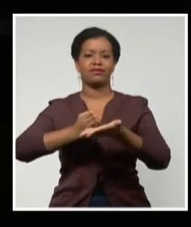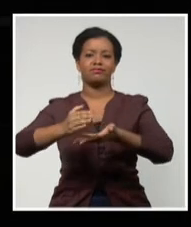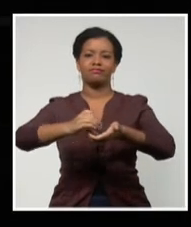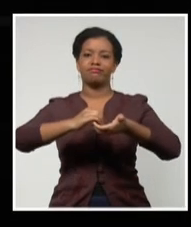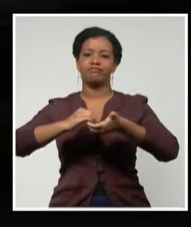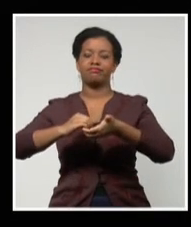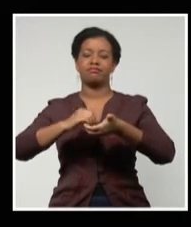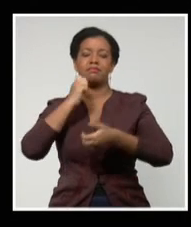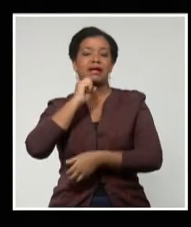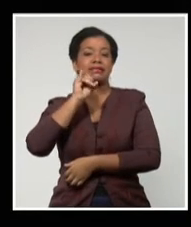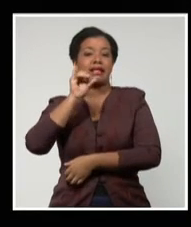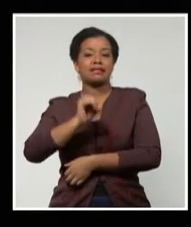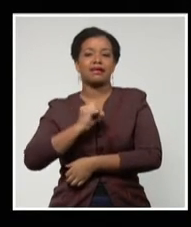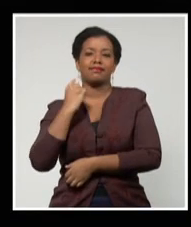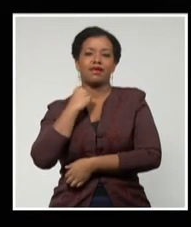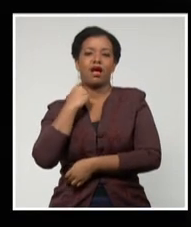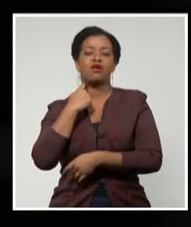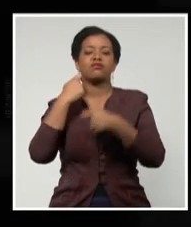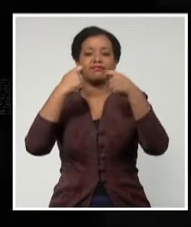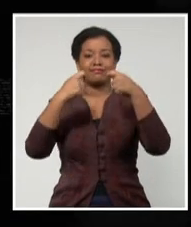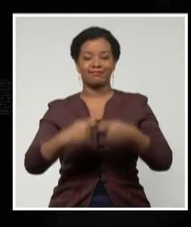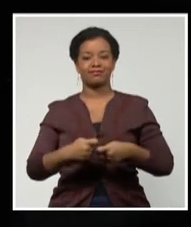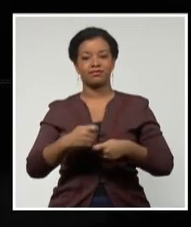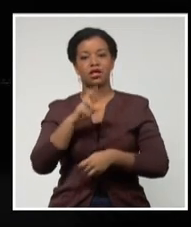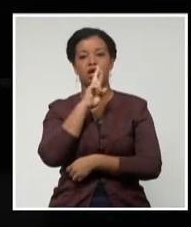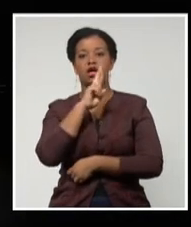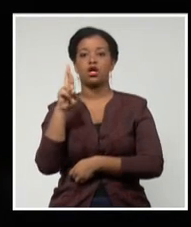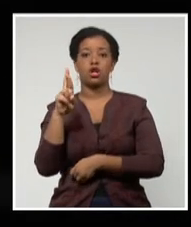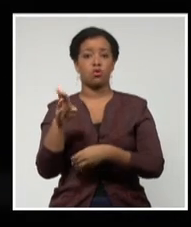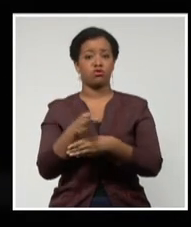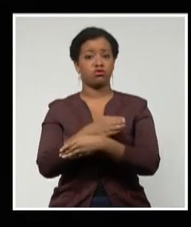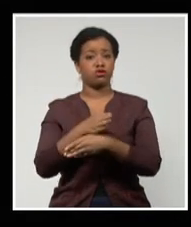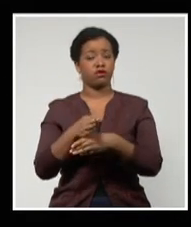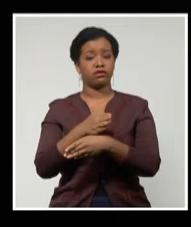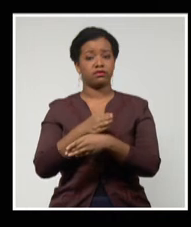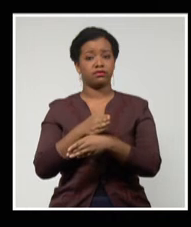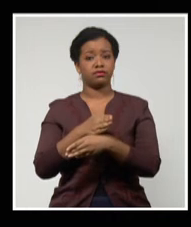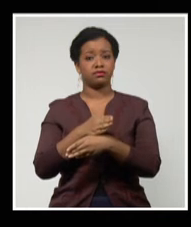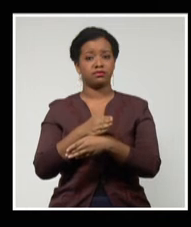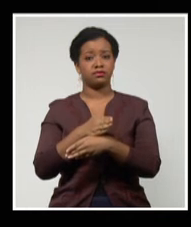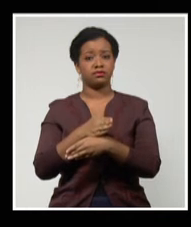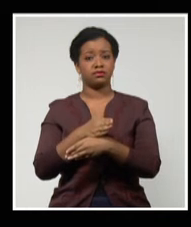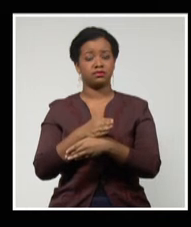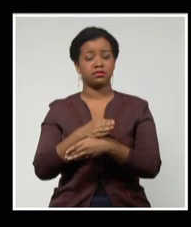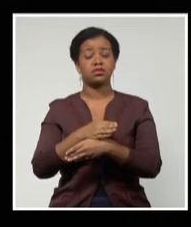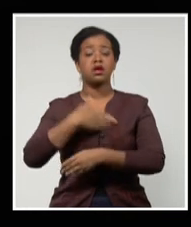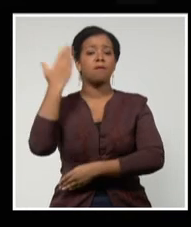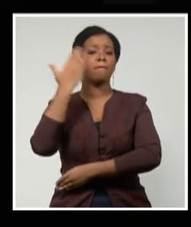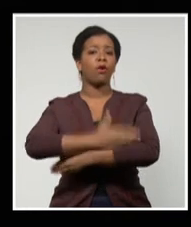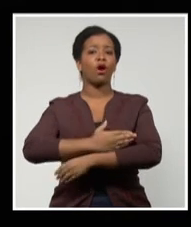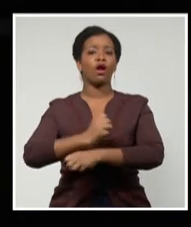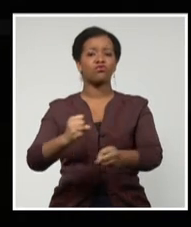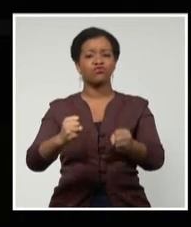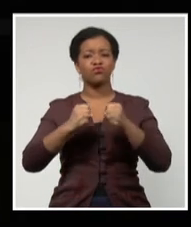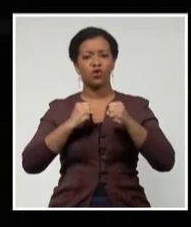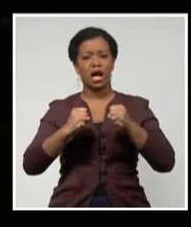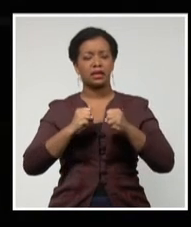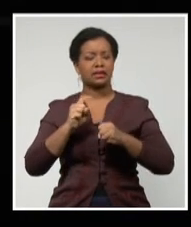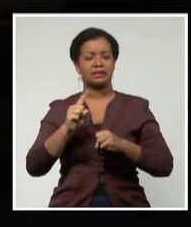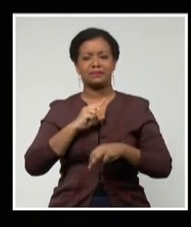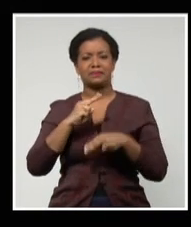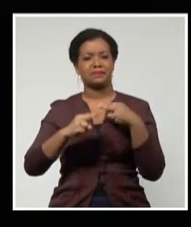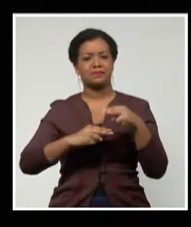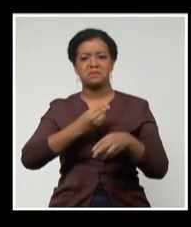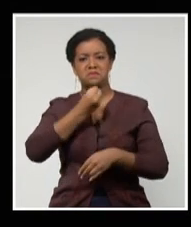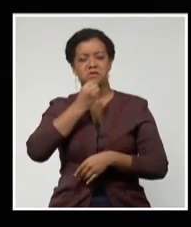de 60 años define a nuestra revolución. No lo hará el recrudecimiento del bloqueo económico, comercial y financiero que